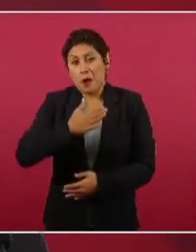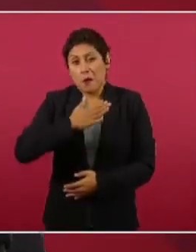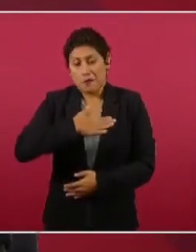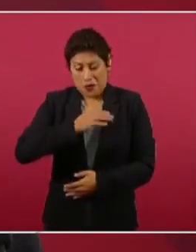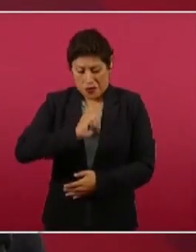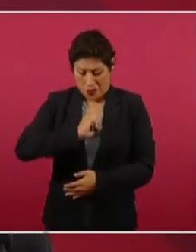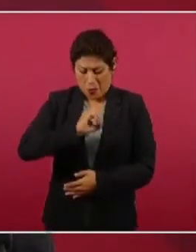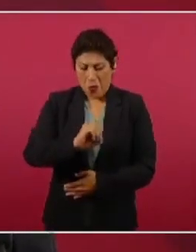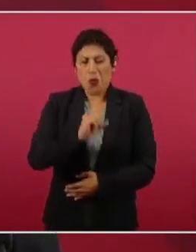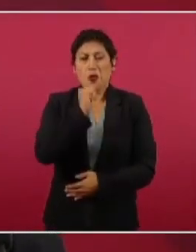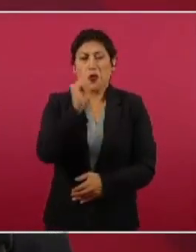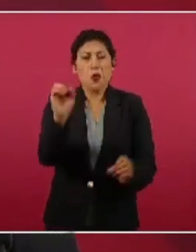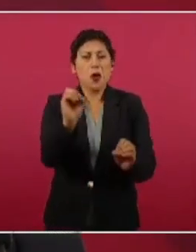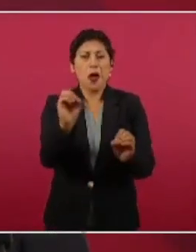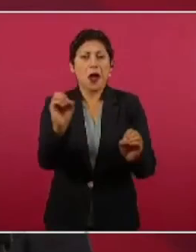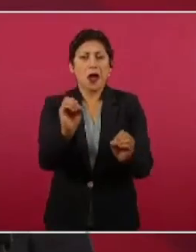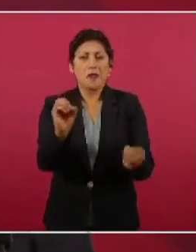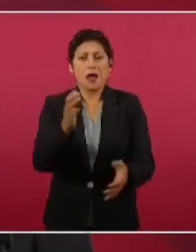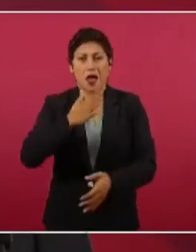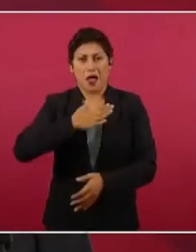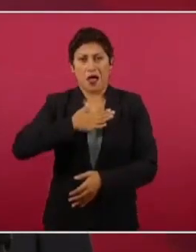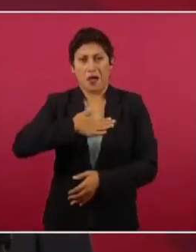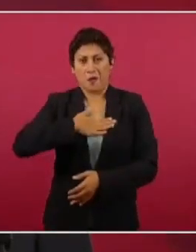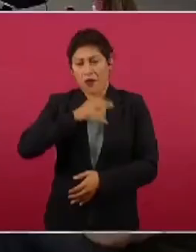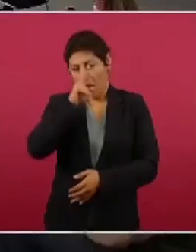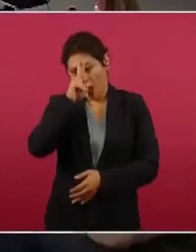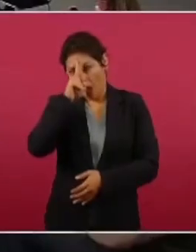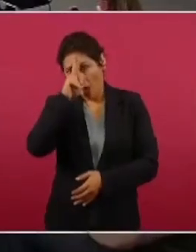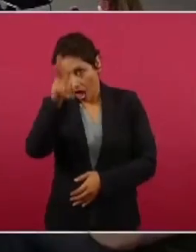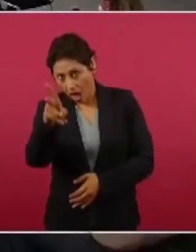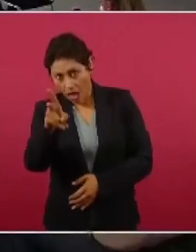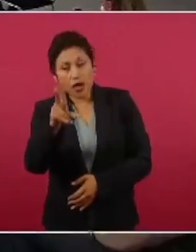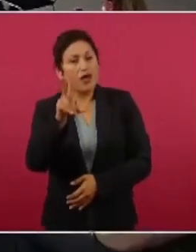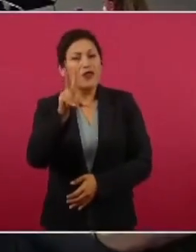Yo estoy contribuyendo, como muchos,